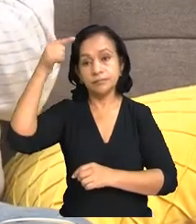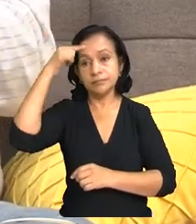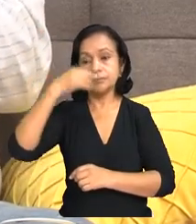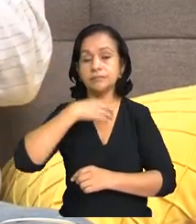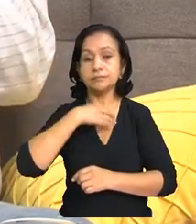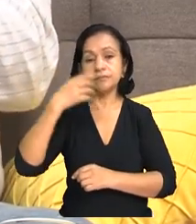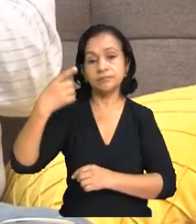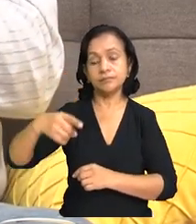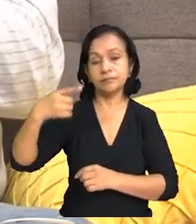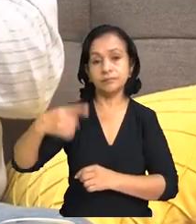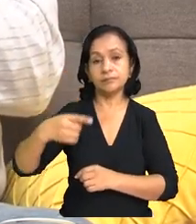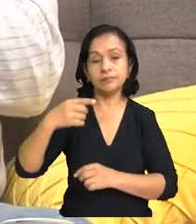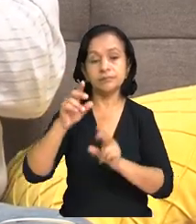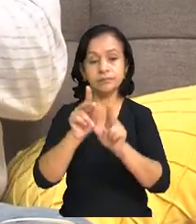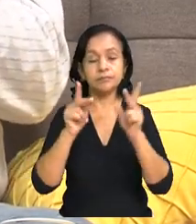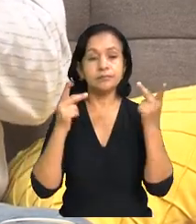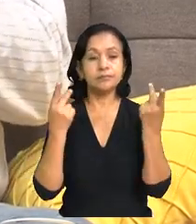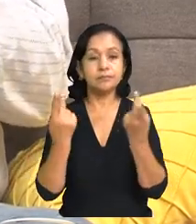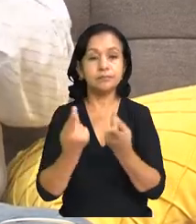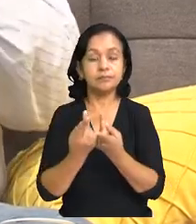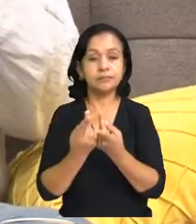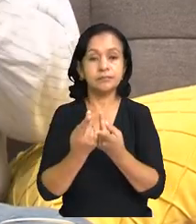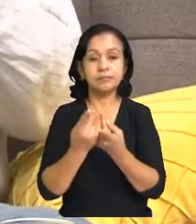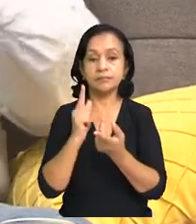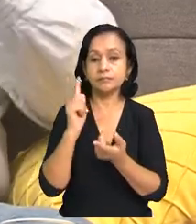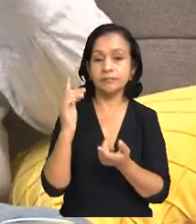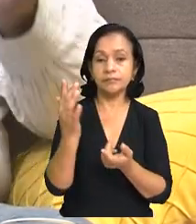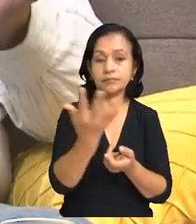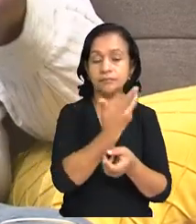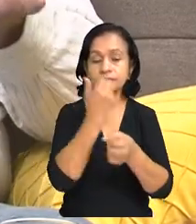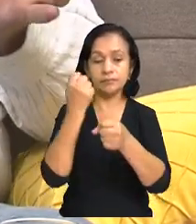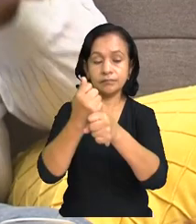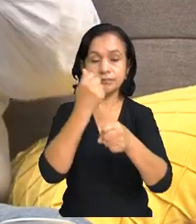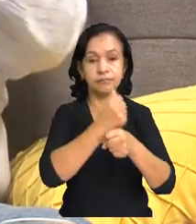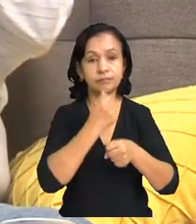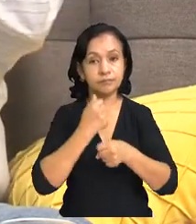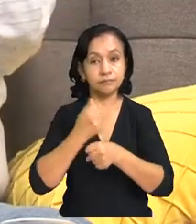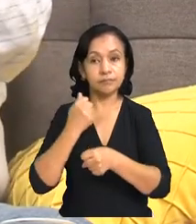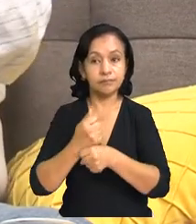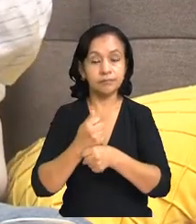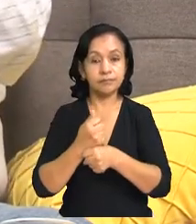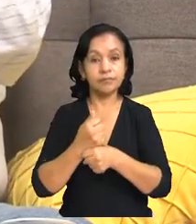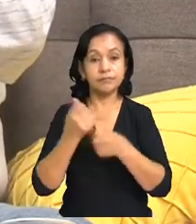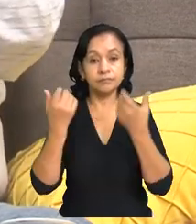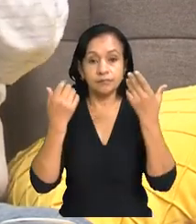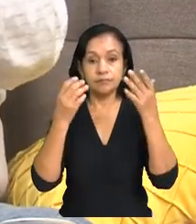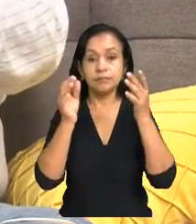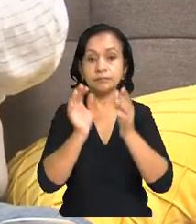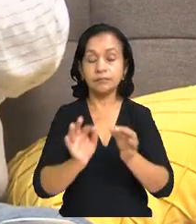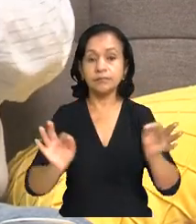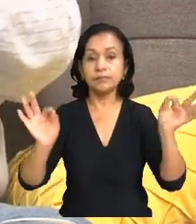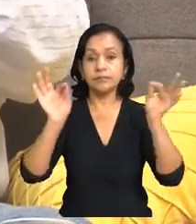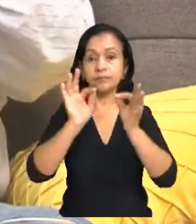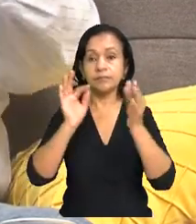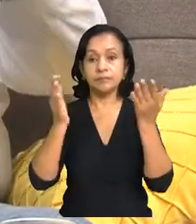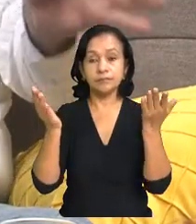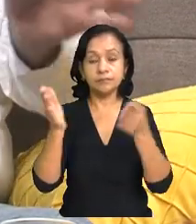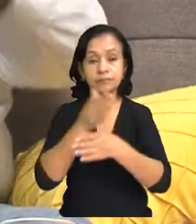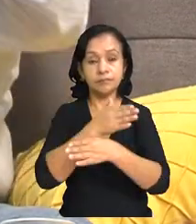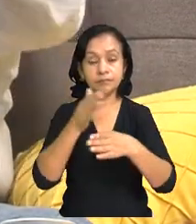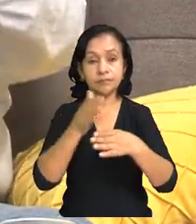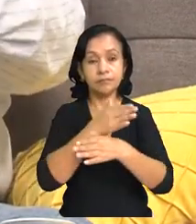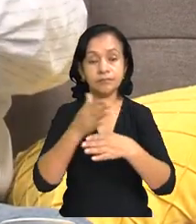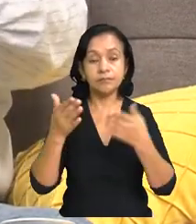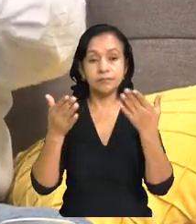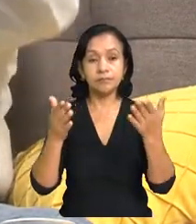es un derecho del pueblo. En la medida que todos trabajemos juntos, las instituciones, los municipios, los gobiernos regionales, los gobiernos territoriales